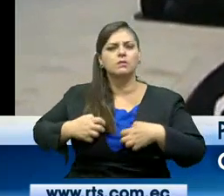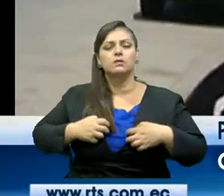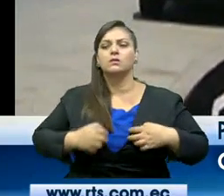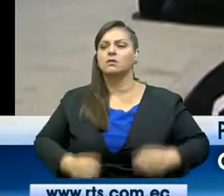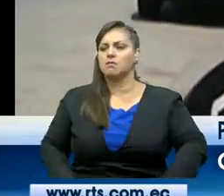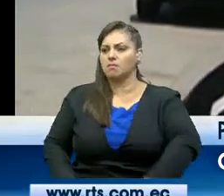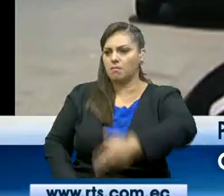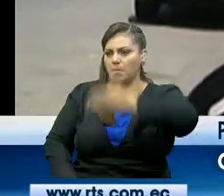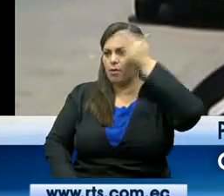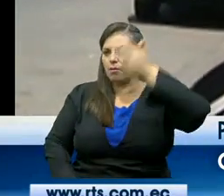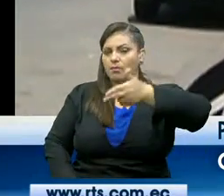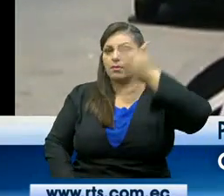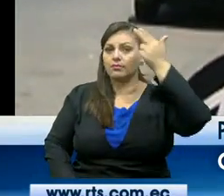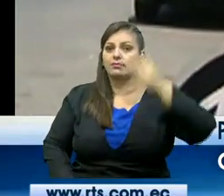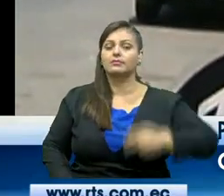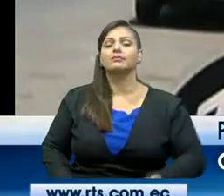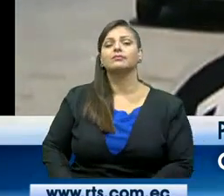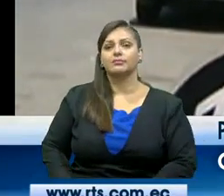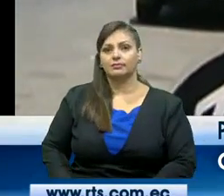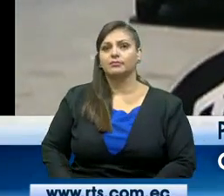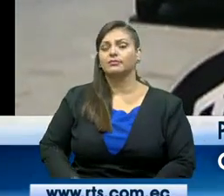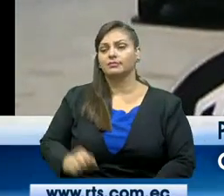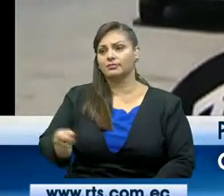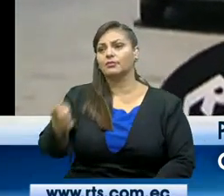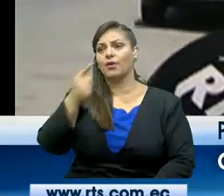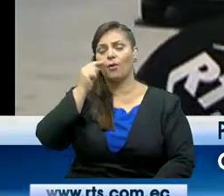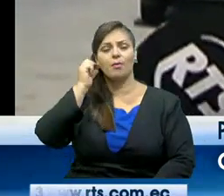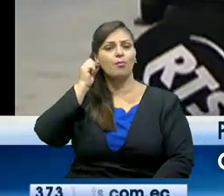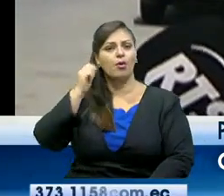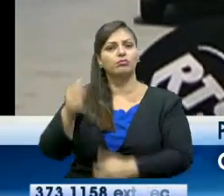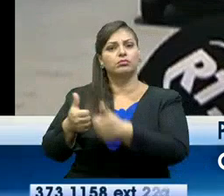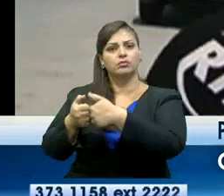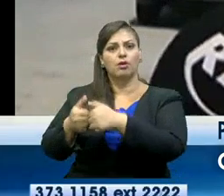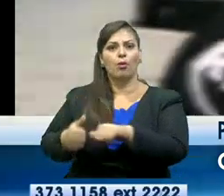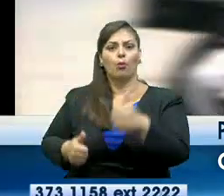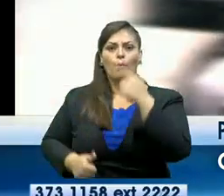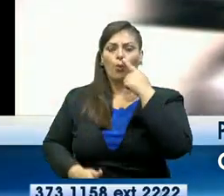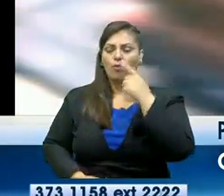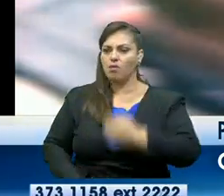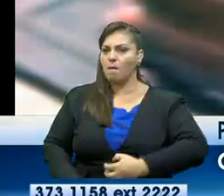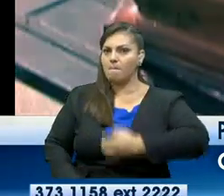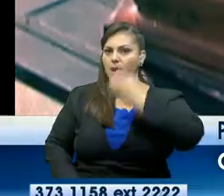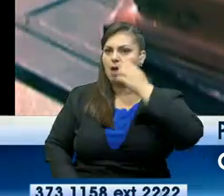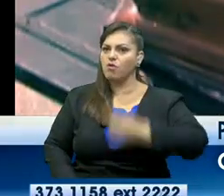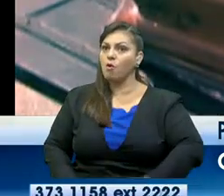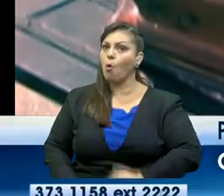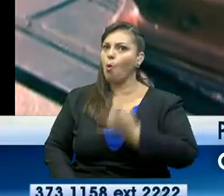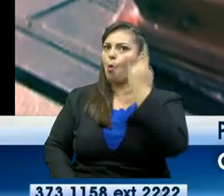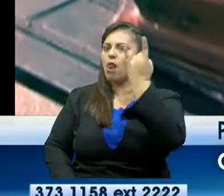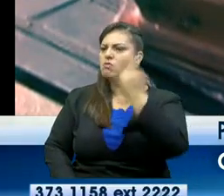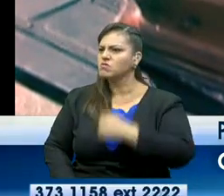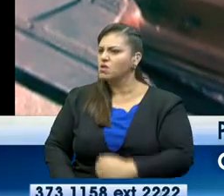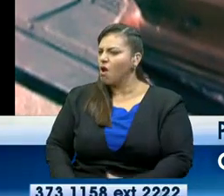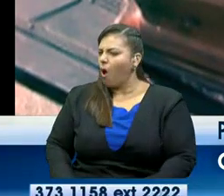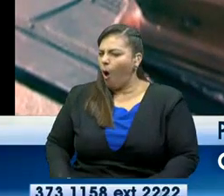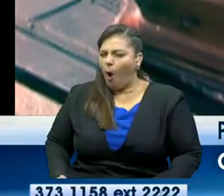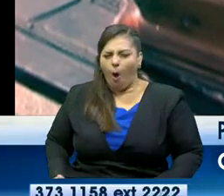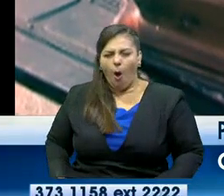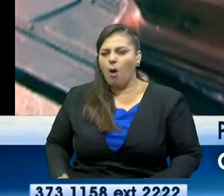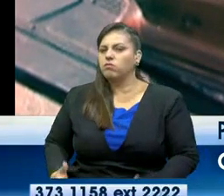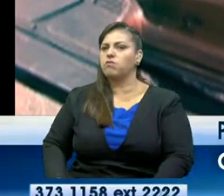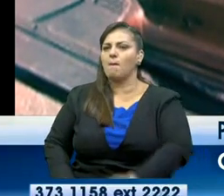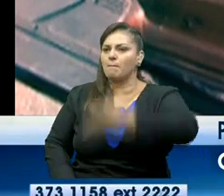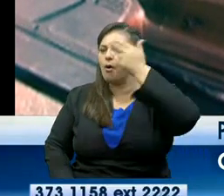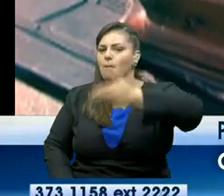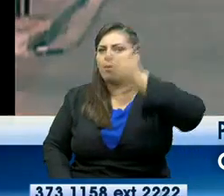Entonces ese es lo que viene a ser lo que suscita esta muerte violenta. El cuerpo del desafortunado ya descansa sobre